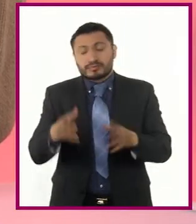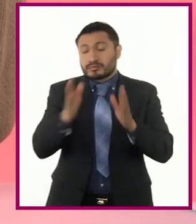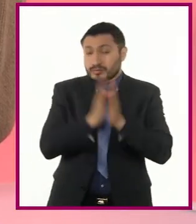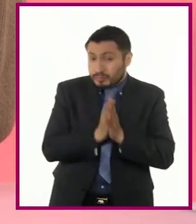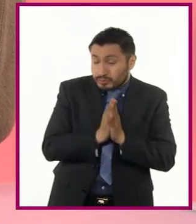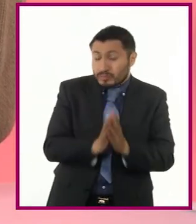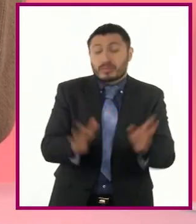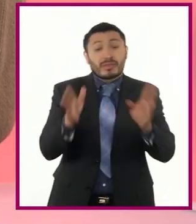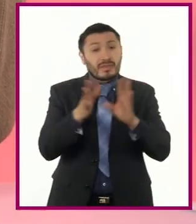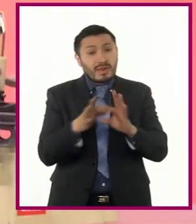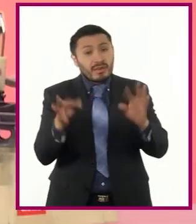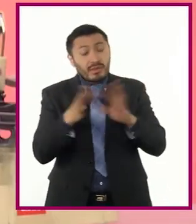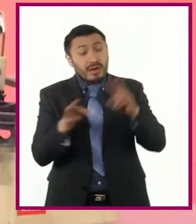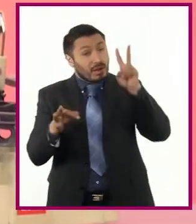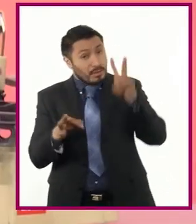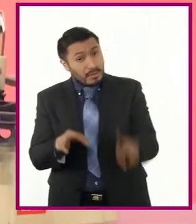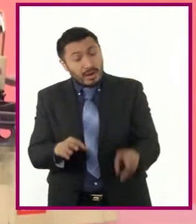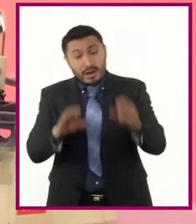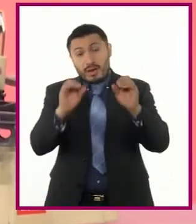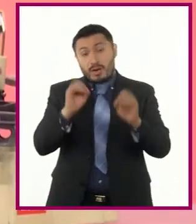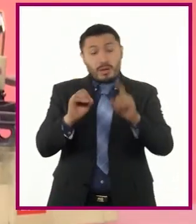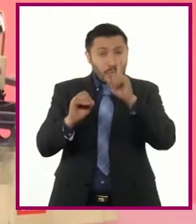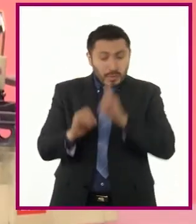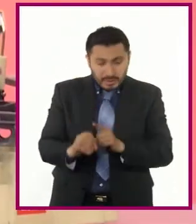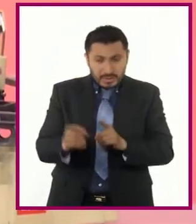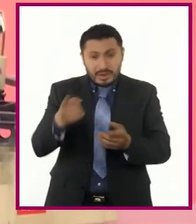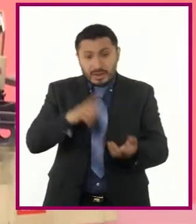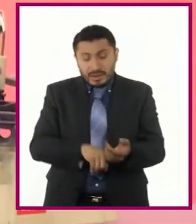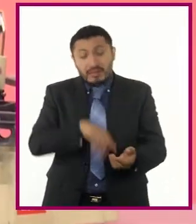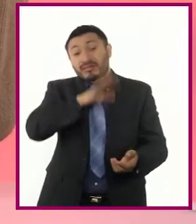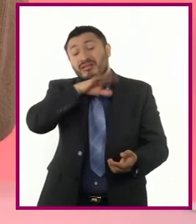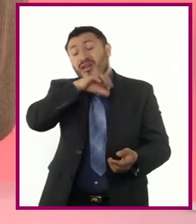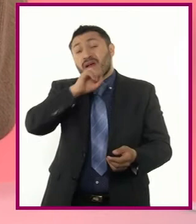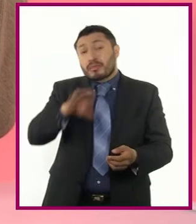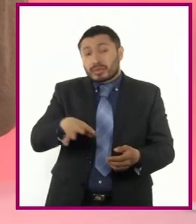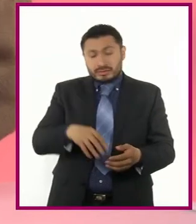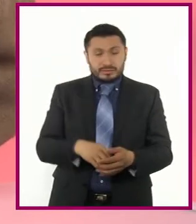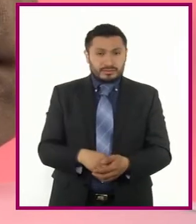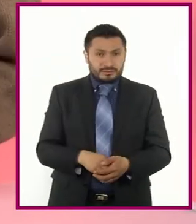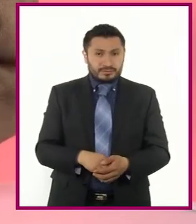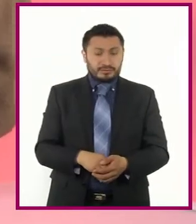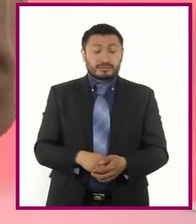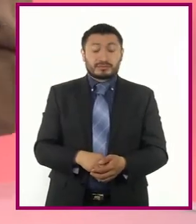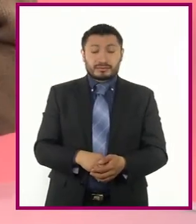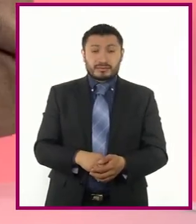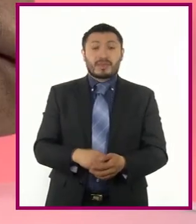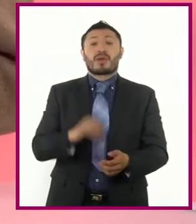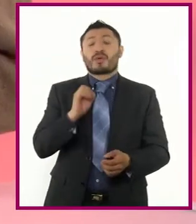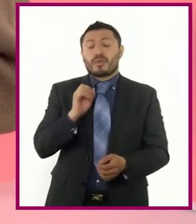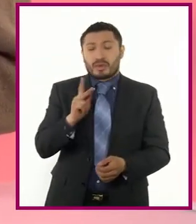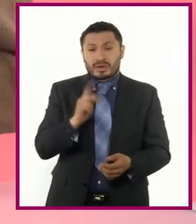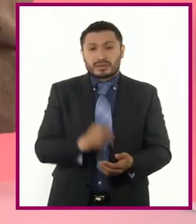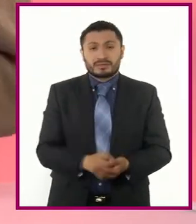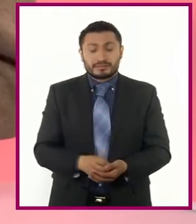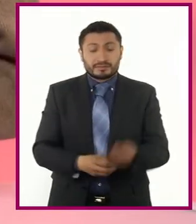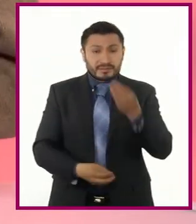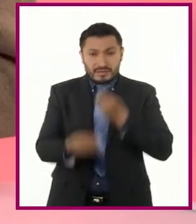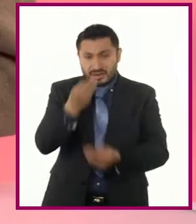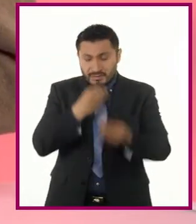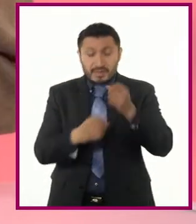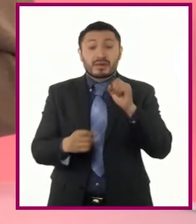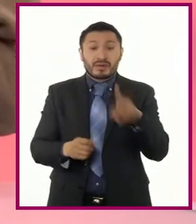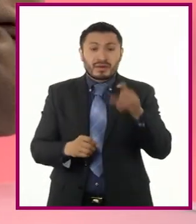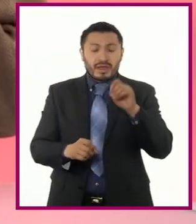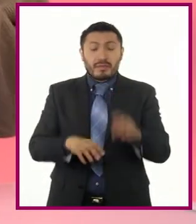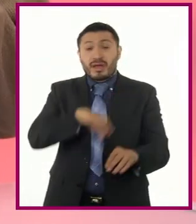podría comentar si es verdad que también sufren cierto tipo de contaminación? Sí, Anel. En este sentido, los alimentos también sufren esta